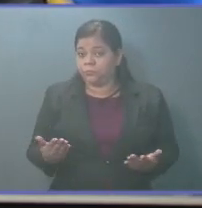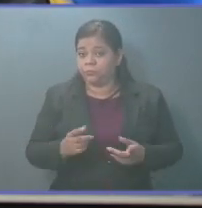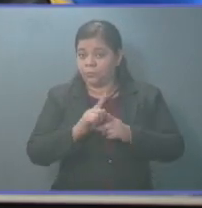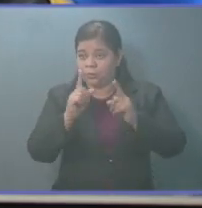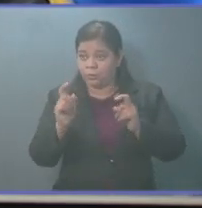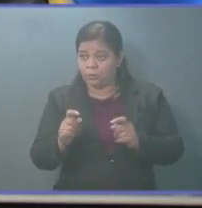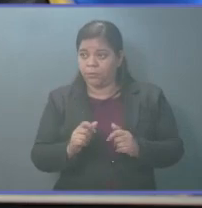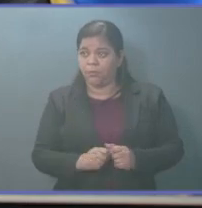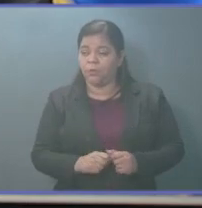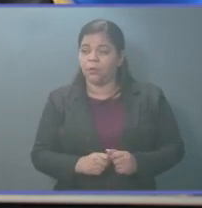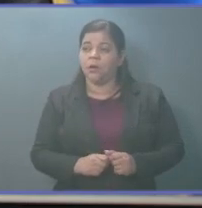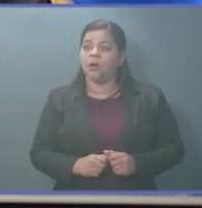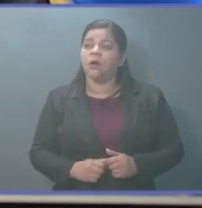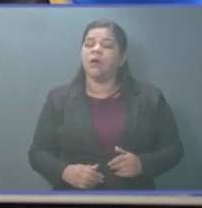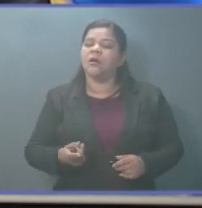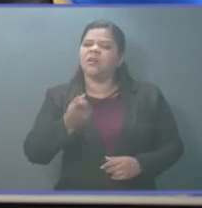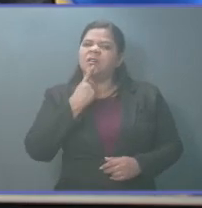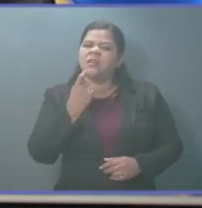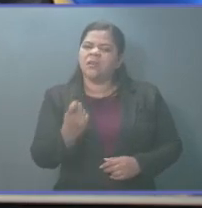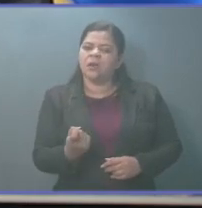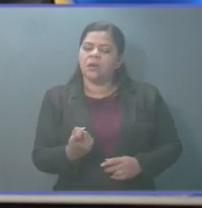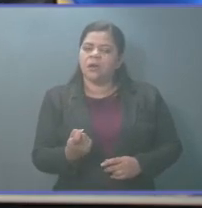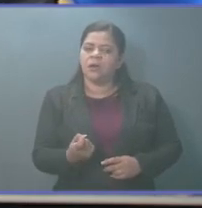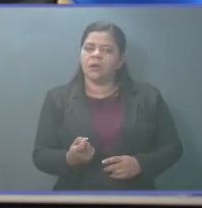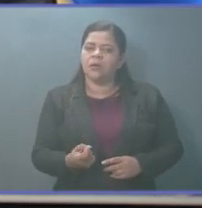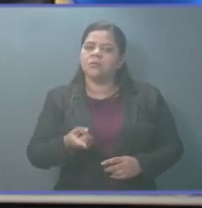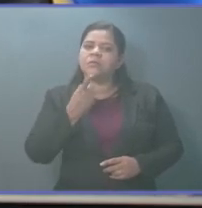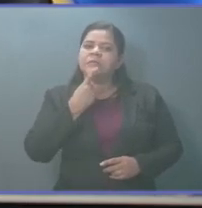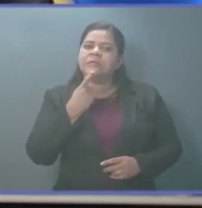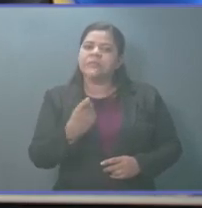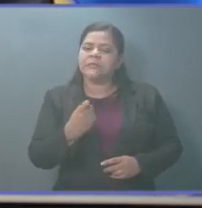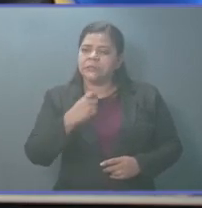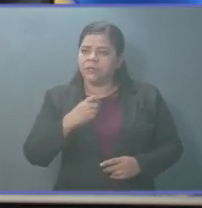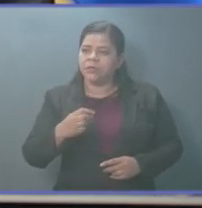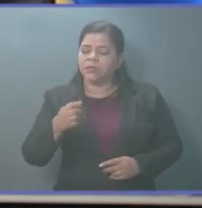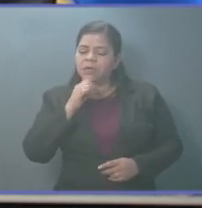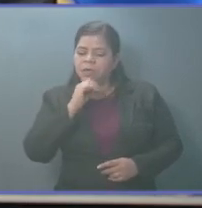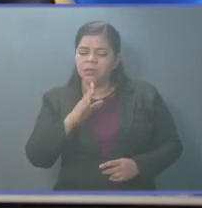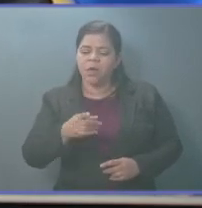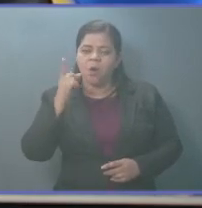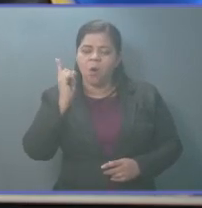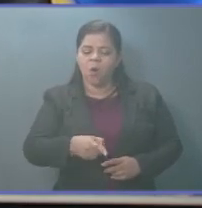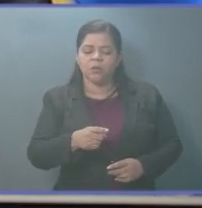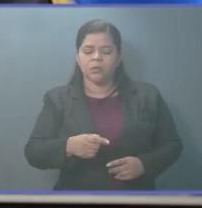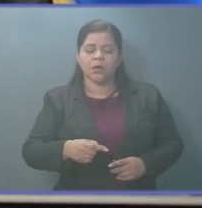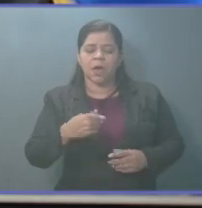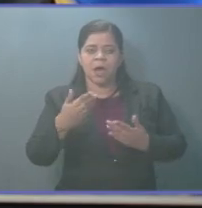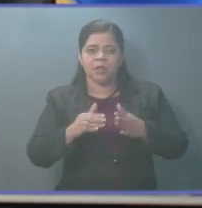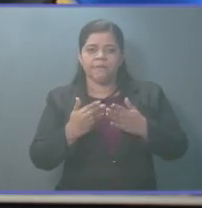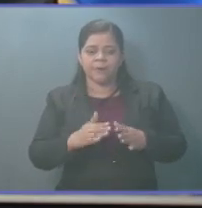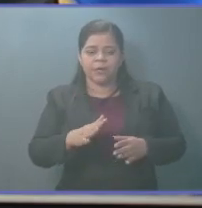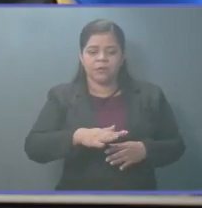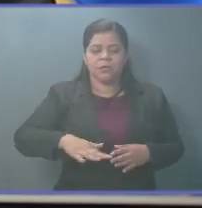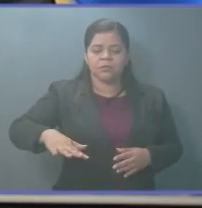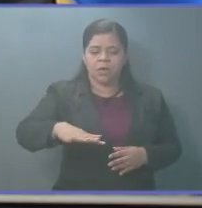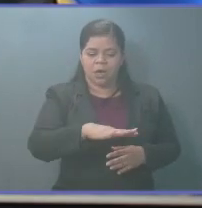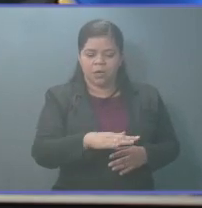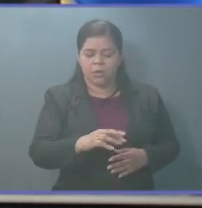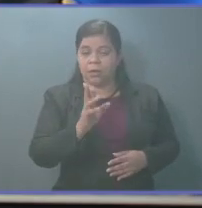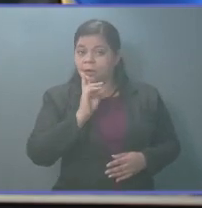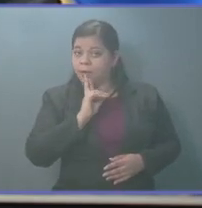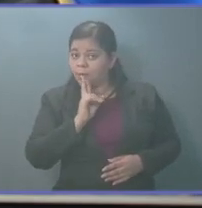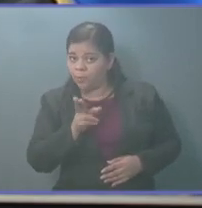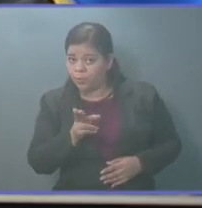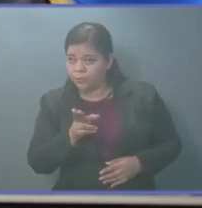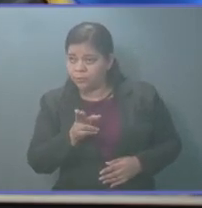es, ¿quién asignó y quién misionó a esas unidades distintas? Si la respuesta es,